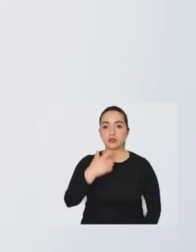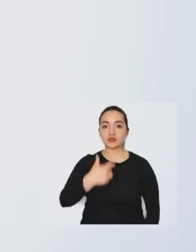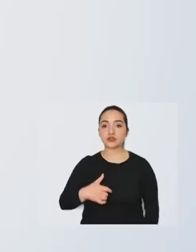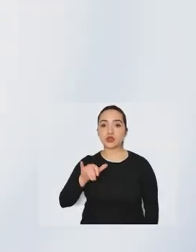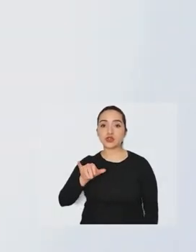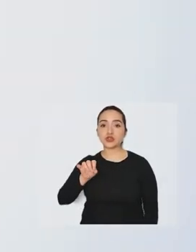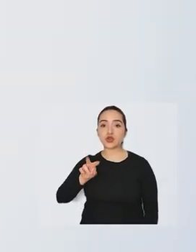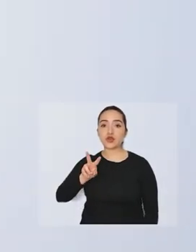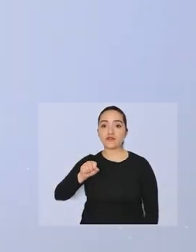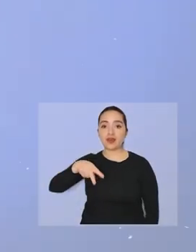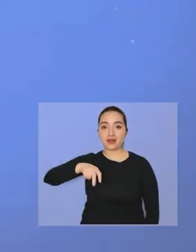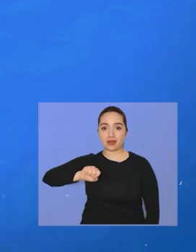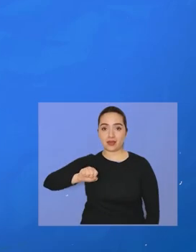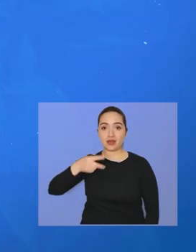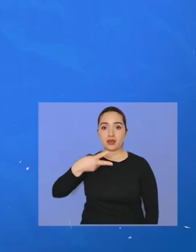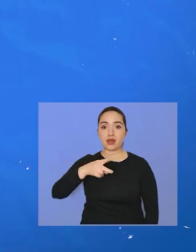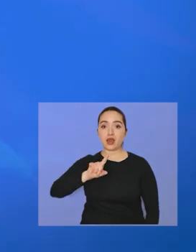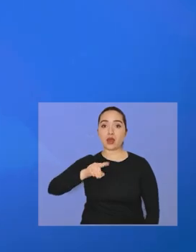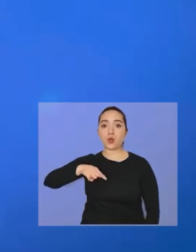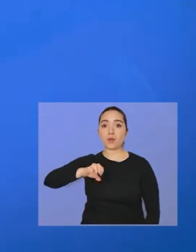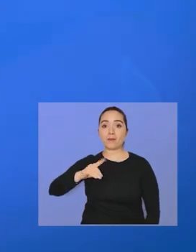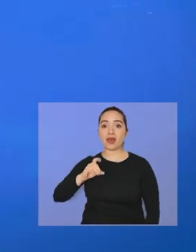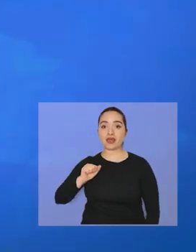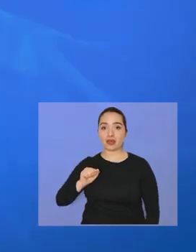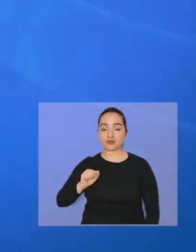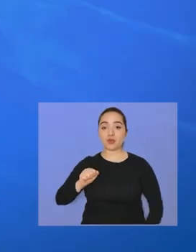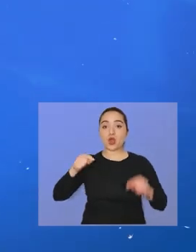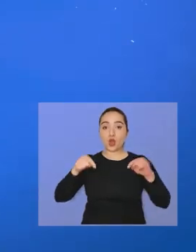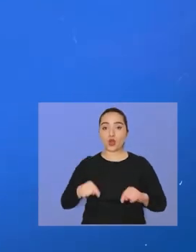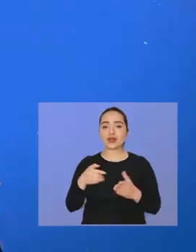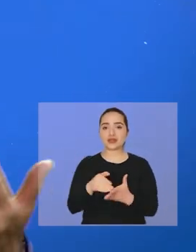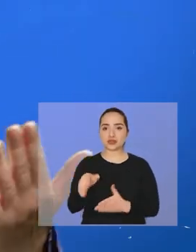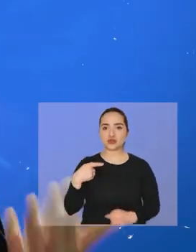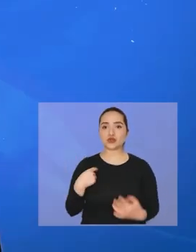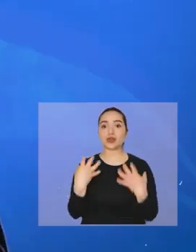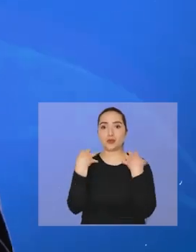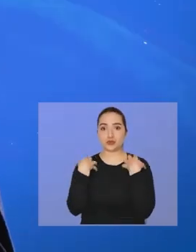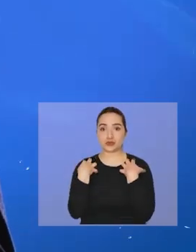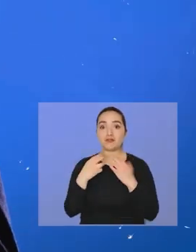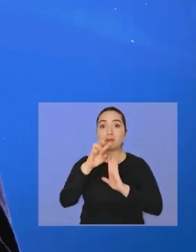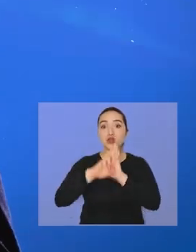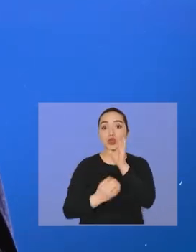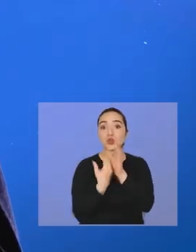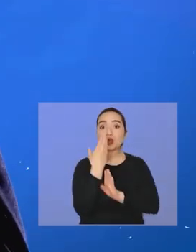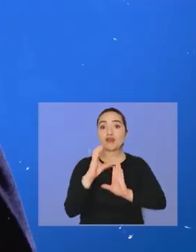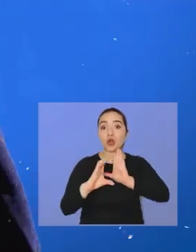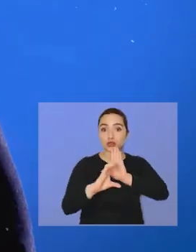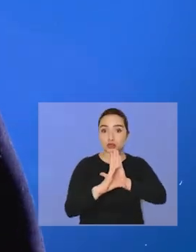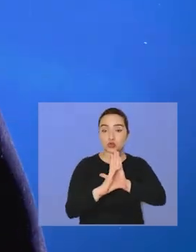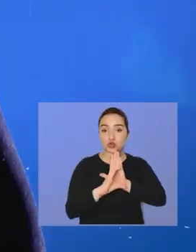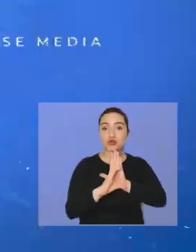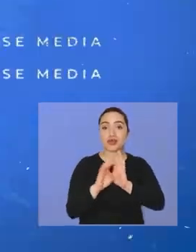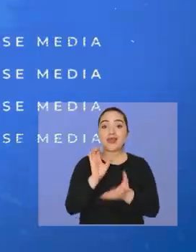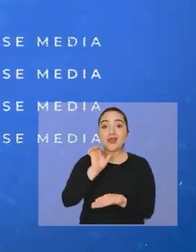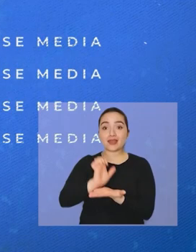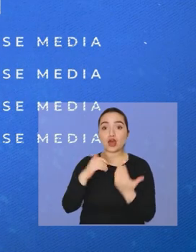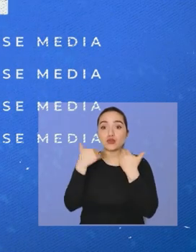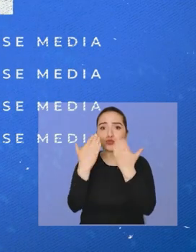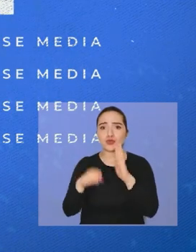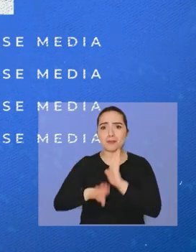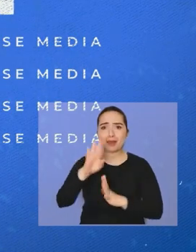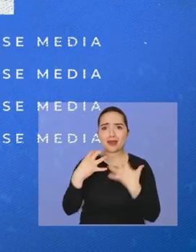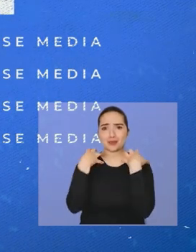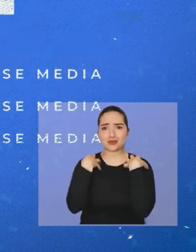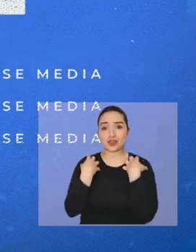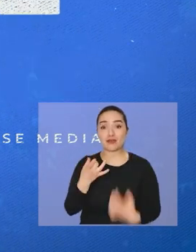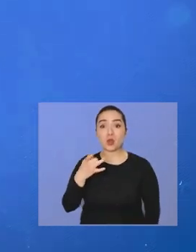Soy Joana Ahumada y hoy rechazo, porque soy responsable y ampliar tanto el Estado como plantea este proyecto solo afectará